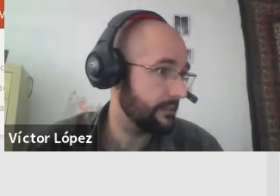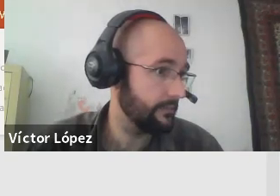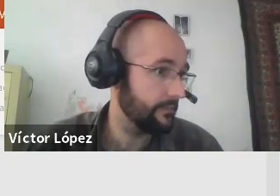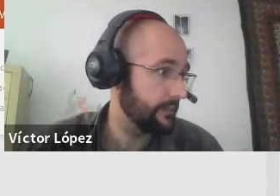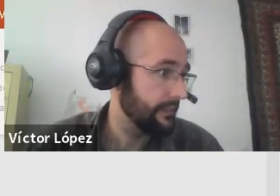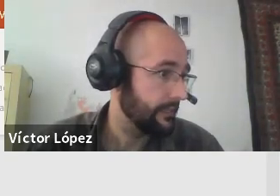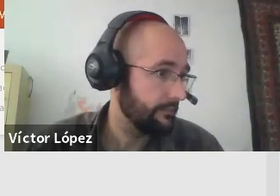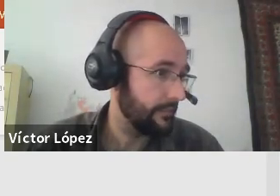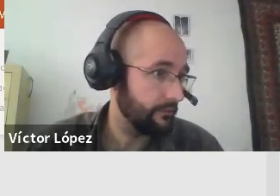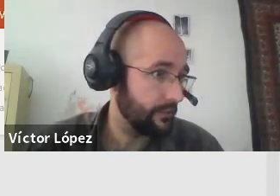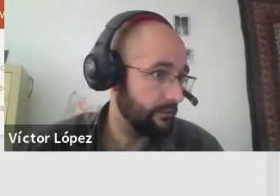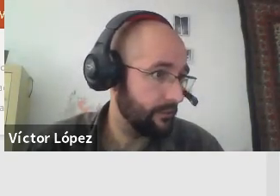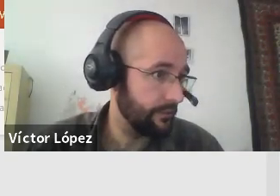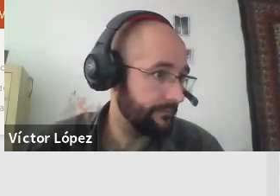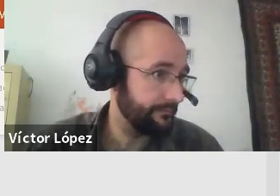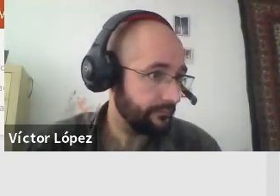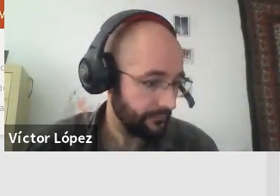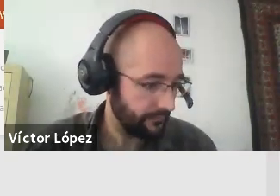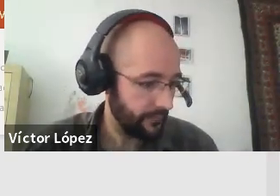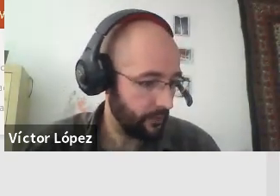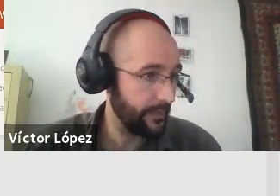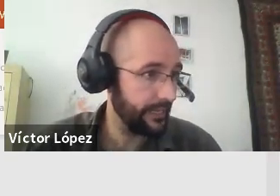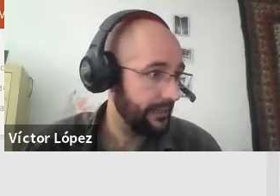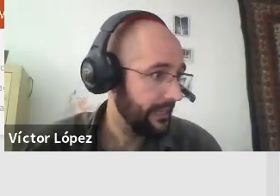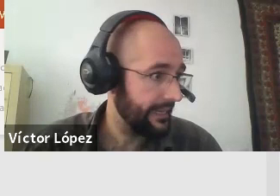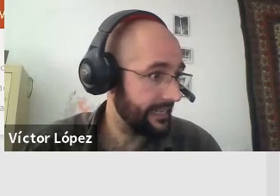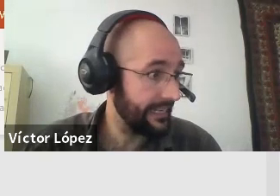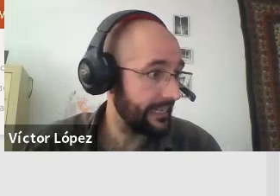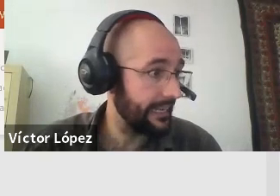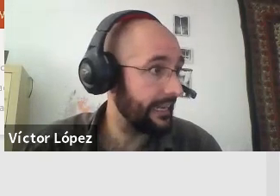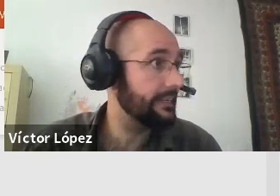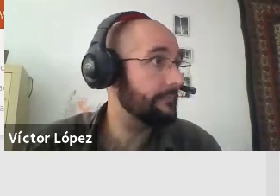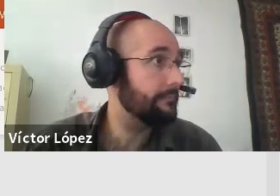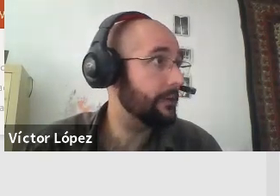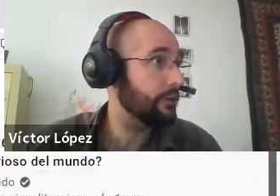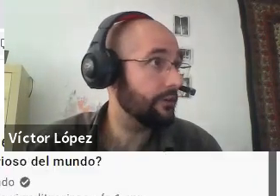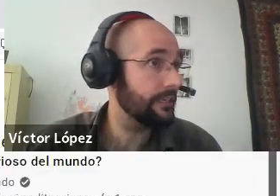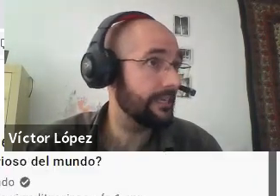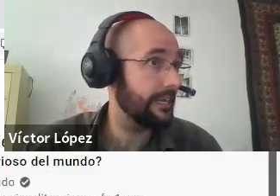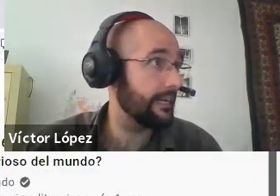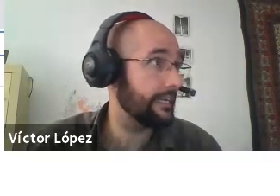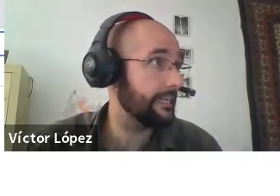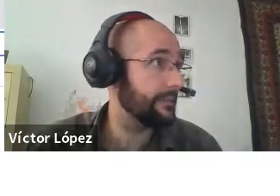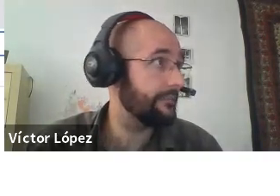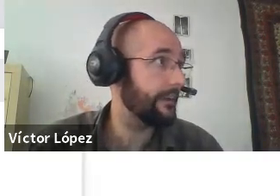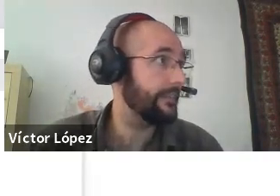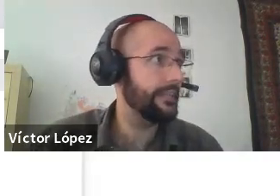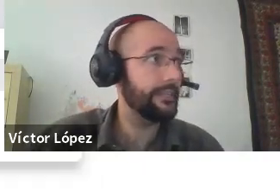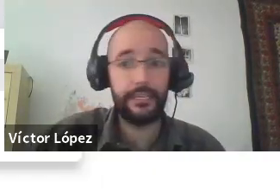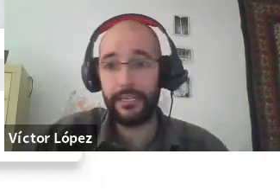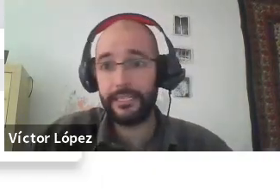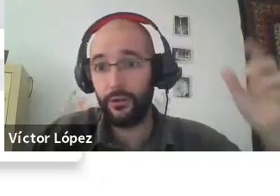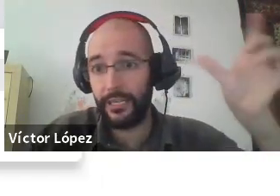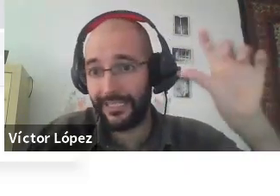Este ya tenemos. Vale, un segundo. Copiaré. Están en catalán, pero yo creo que será relativamente fácil